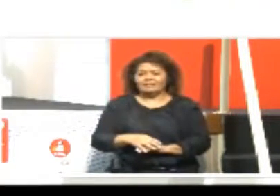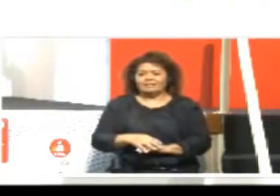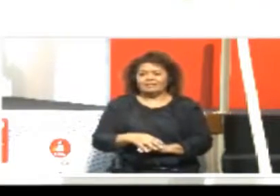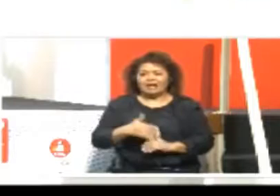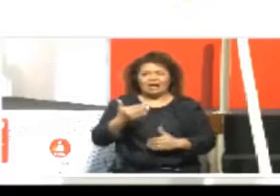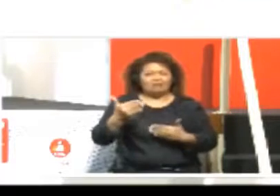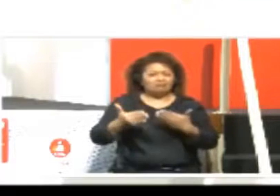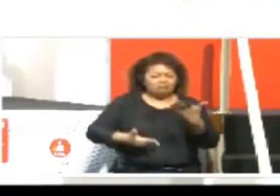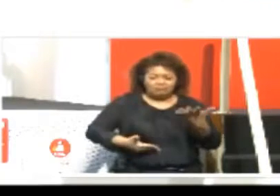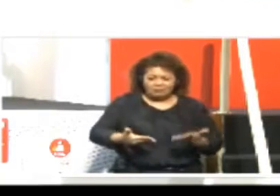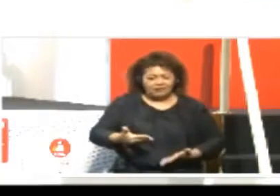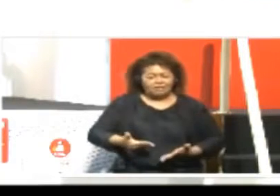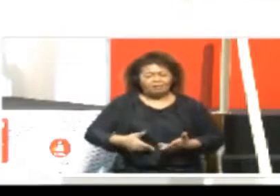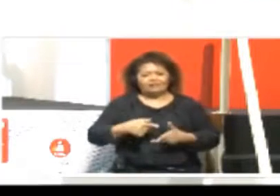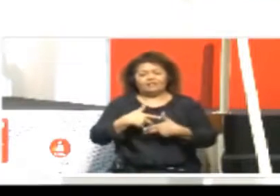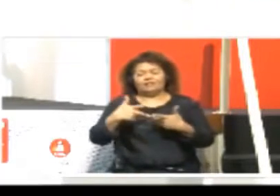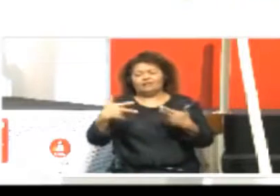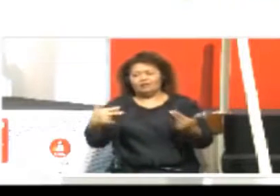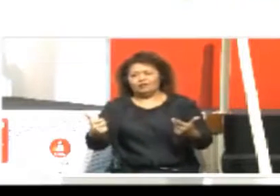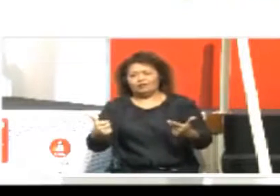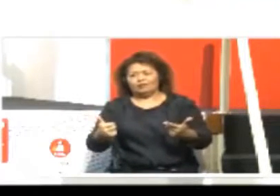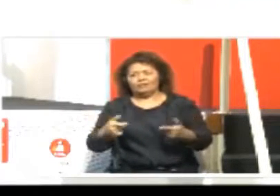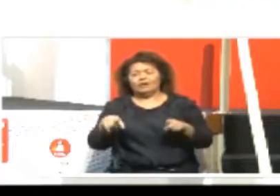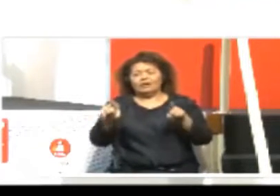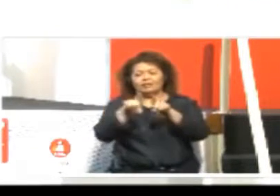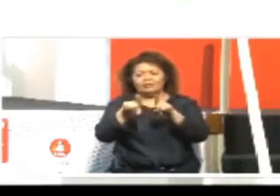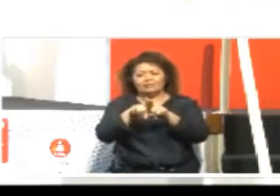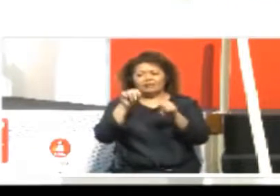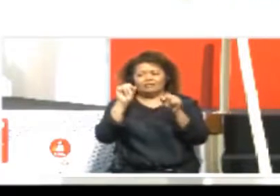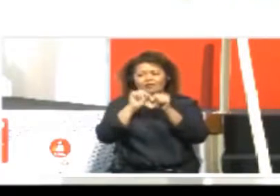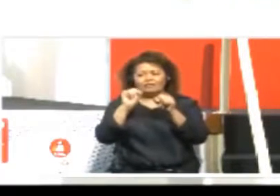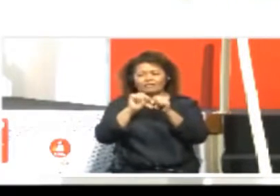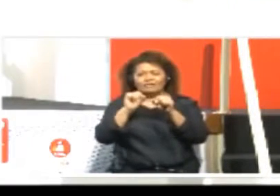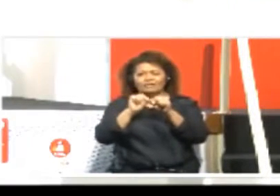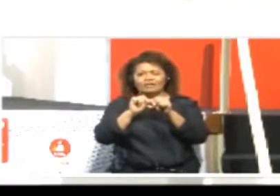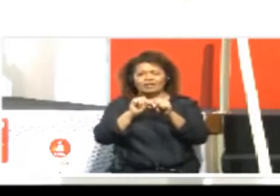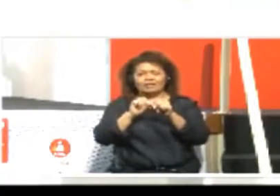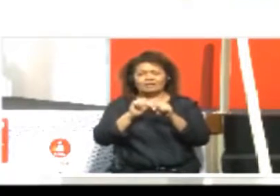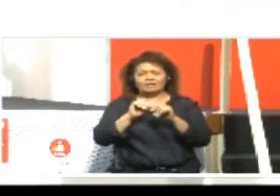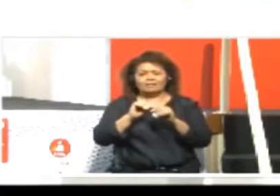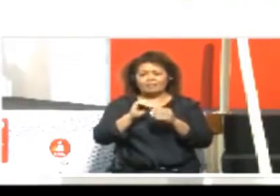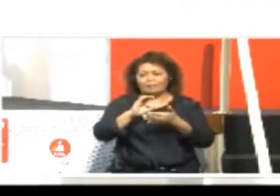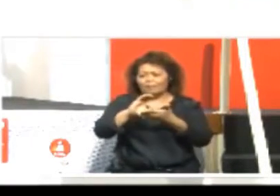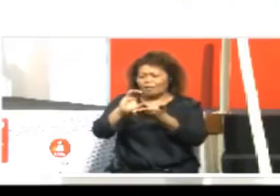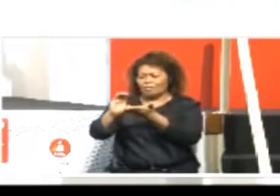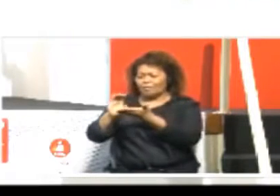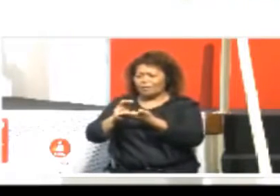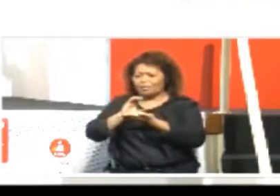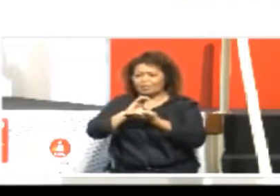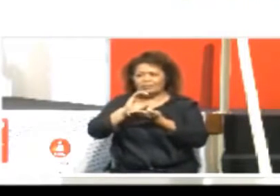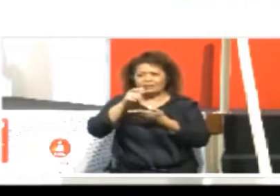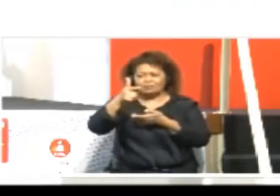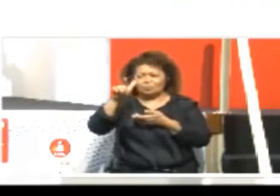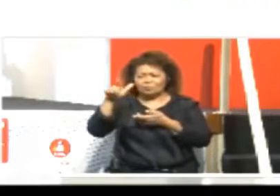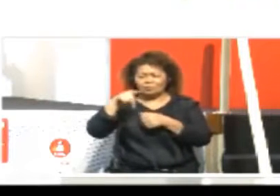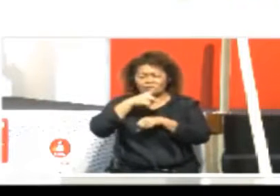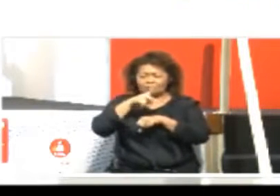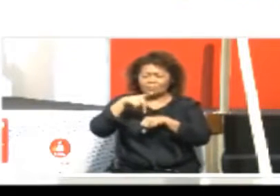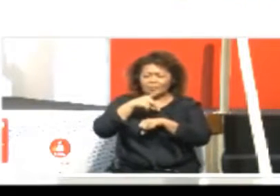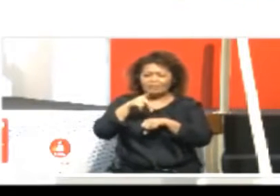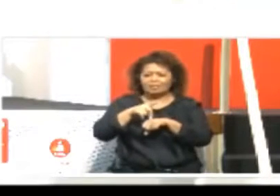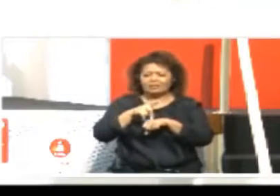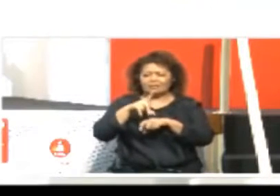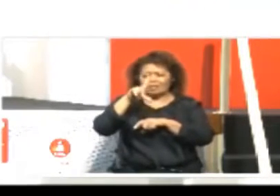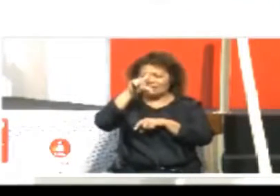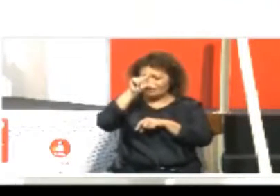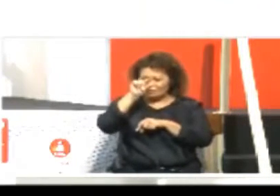y lo mismo hicieron ellos en términos de cooperación internacional, pero en ese caso fue que decrecieron la cooperación